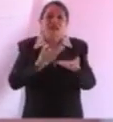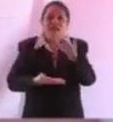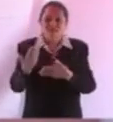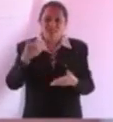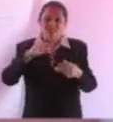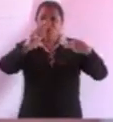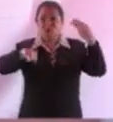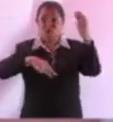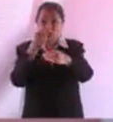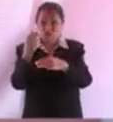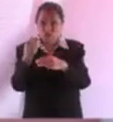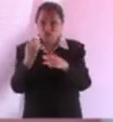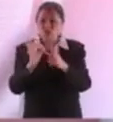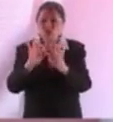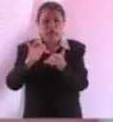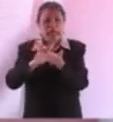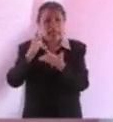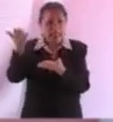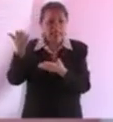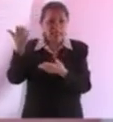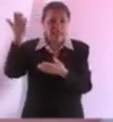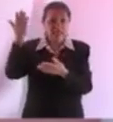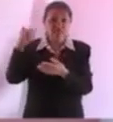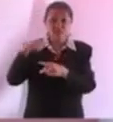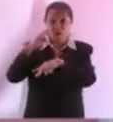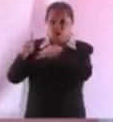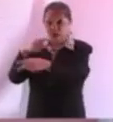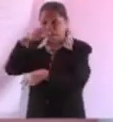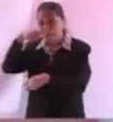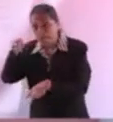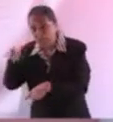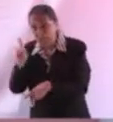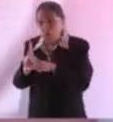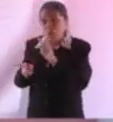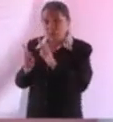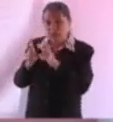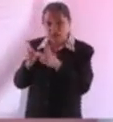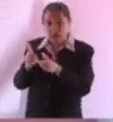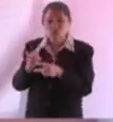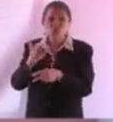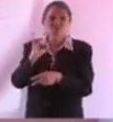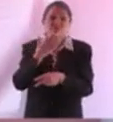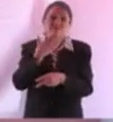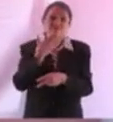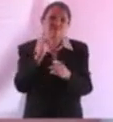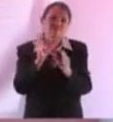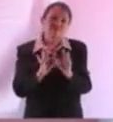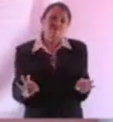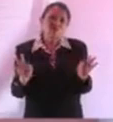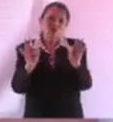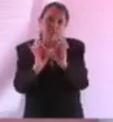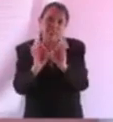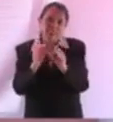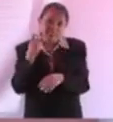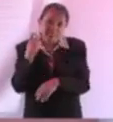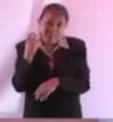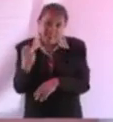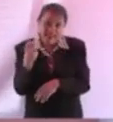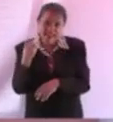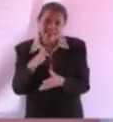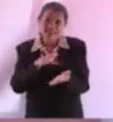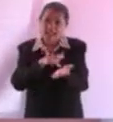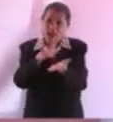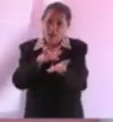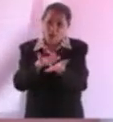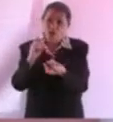que tuvimos esa plática allá en la Ciudad de México. Para los presidentes municipales creo que sea muy importante esta reunión. Así es que muchas gracias también